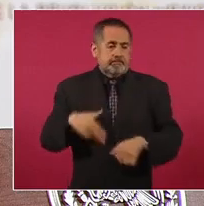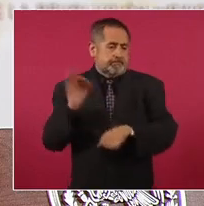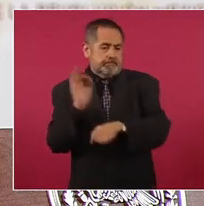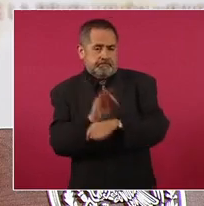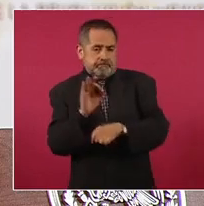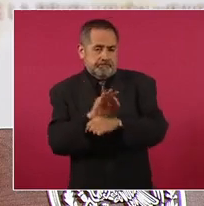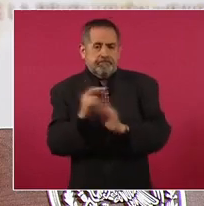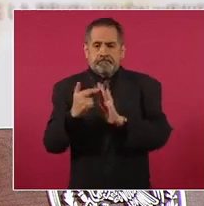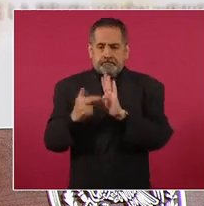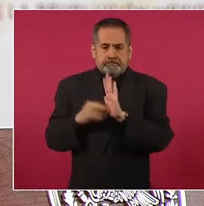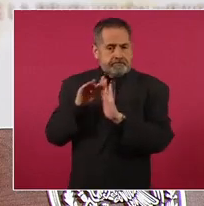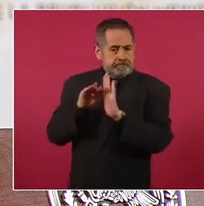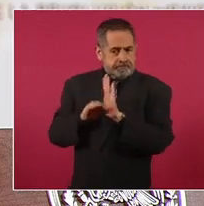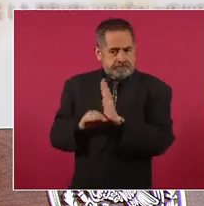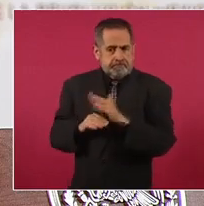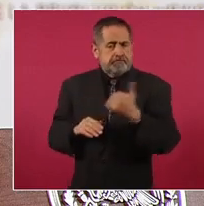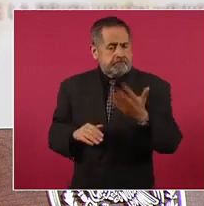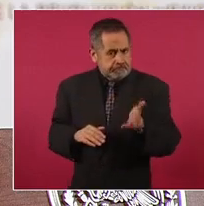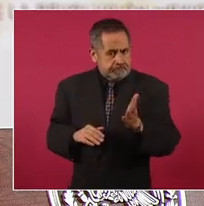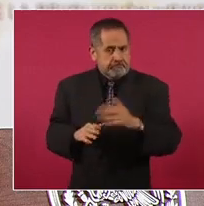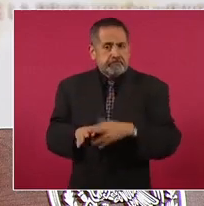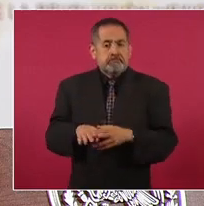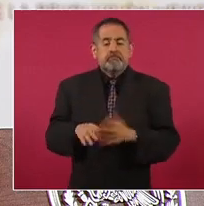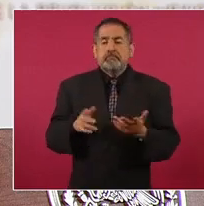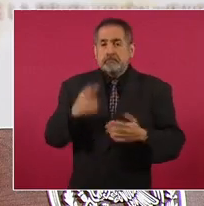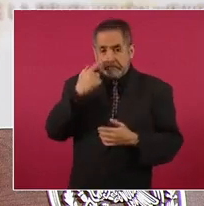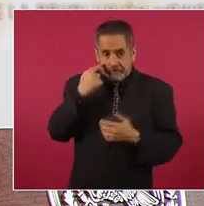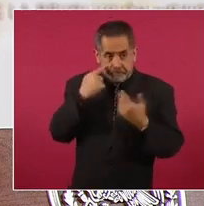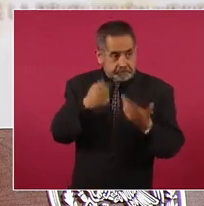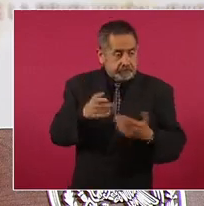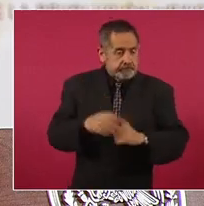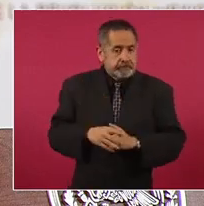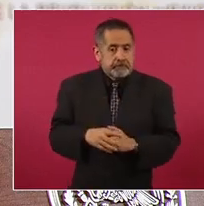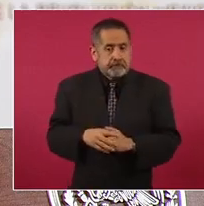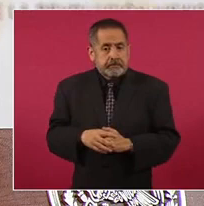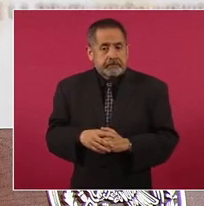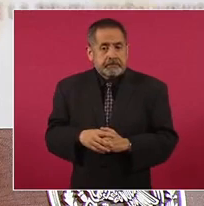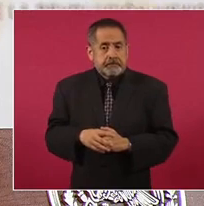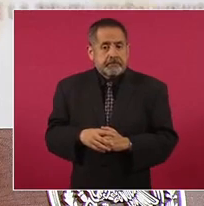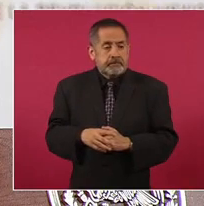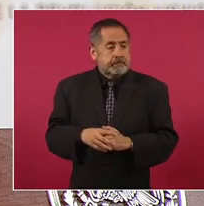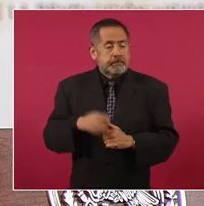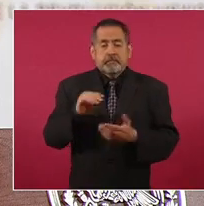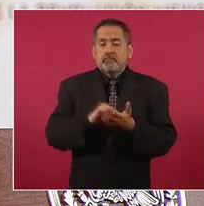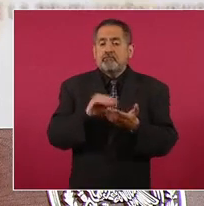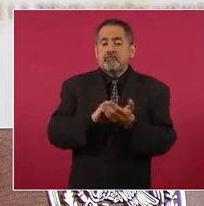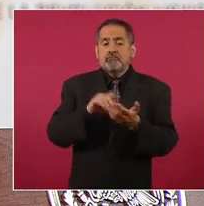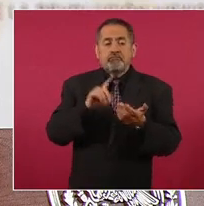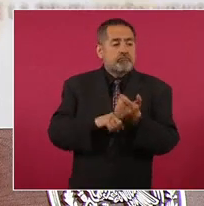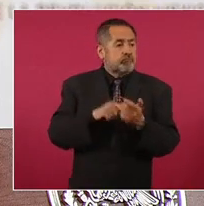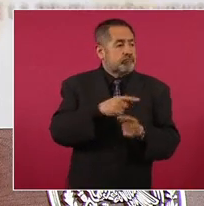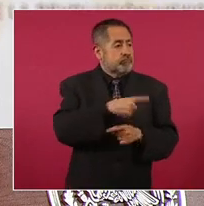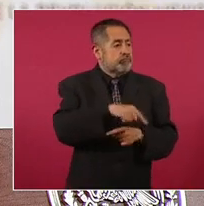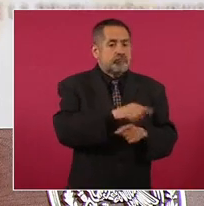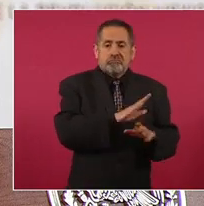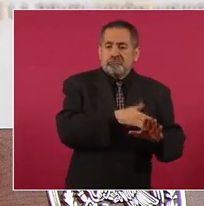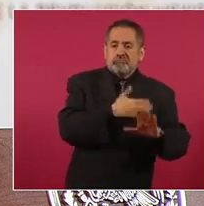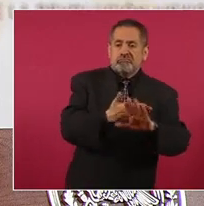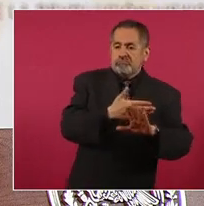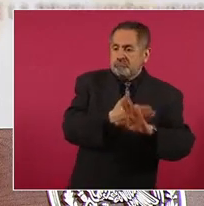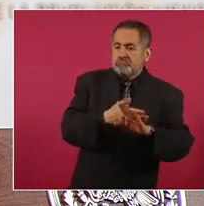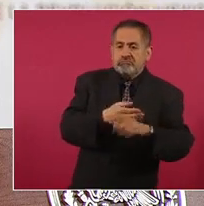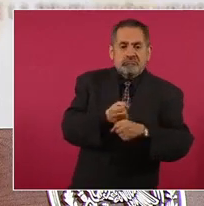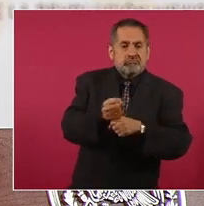en donde hemos registrado cómo se prevalecen un conjunto de agresiones